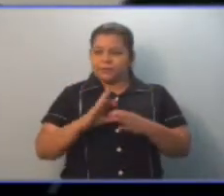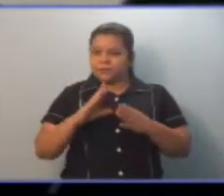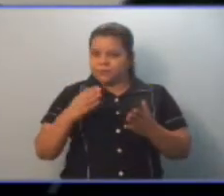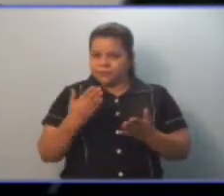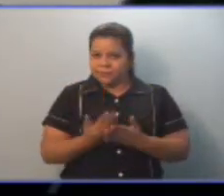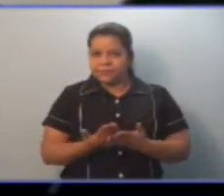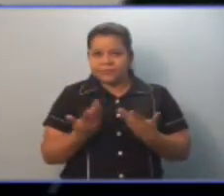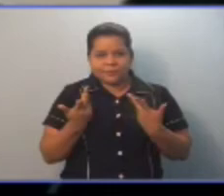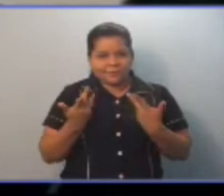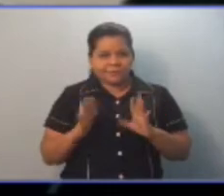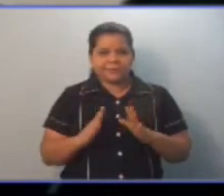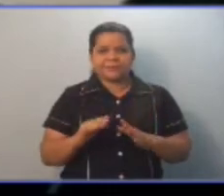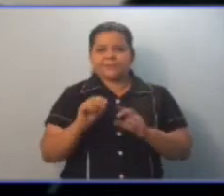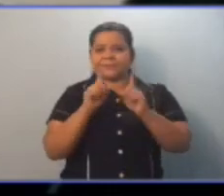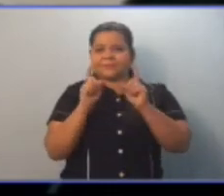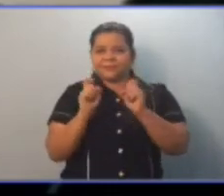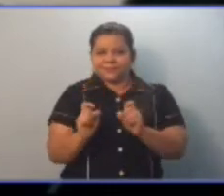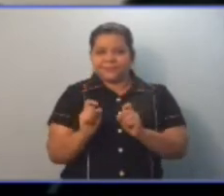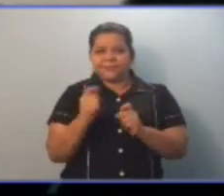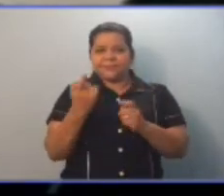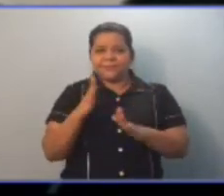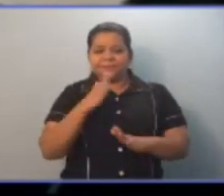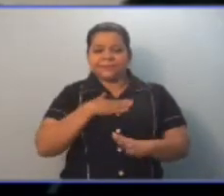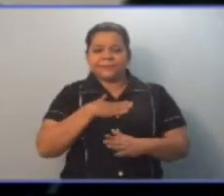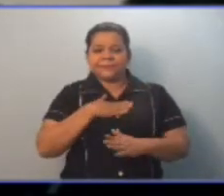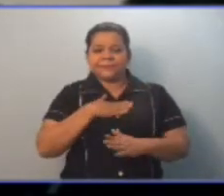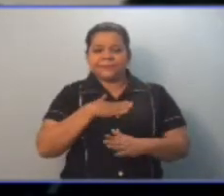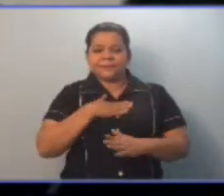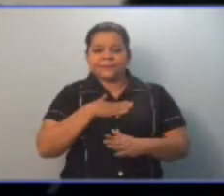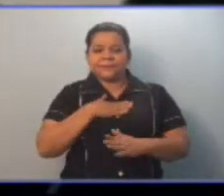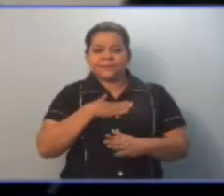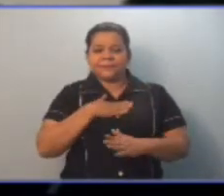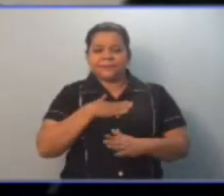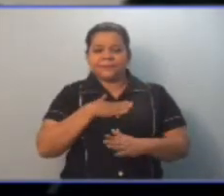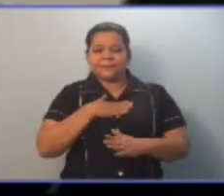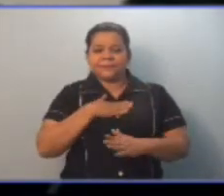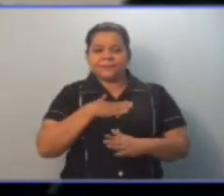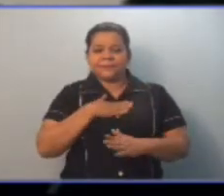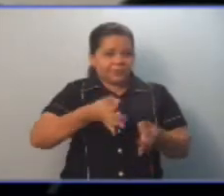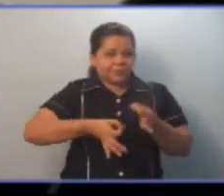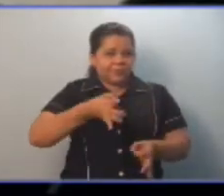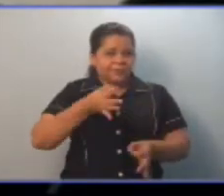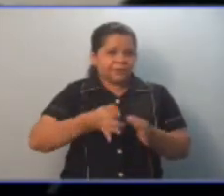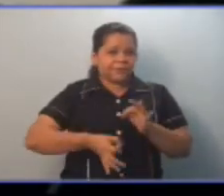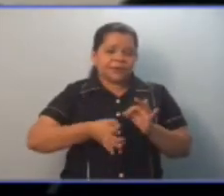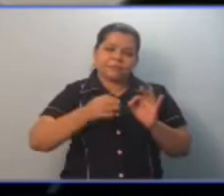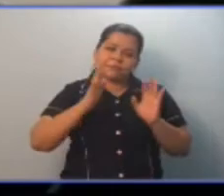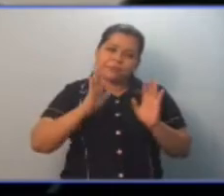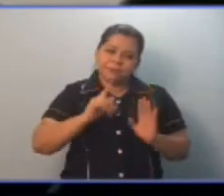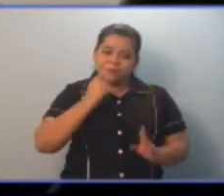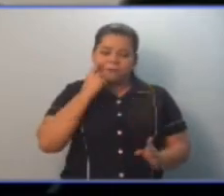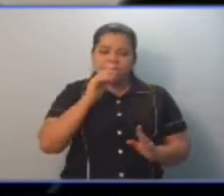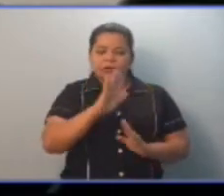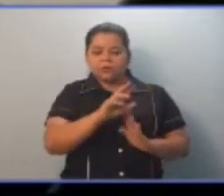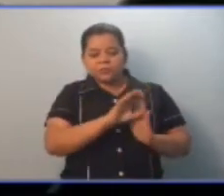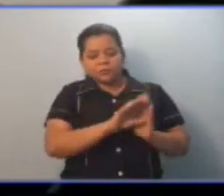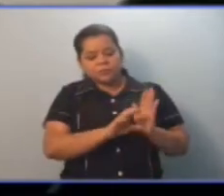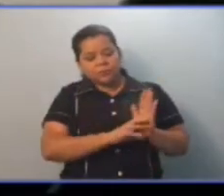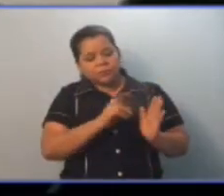La pregunta tiene que ver con el funcionamiento del órgano judicial, porque veo que en su currículum usted ha